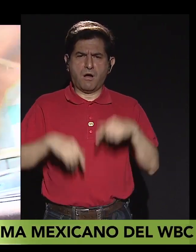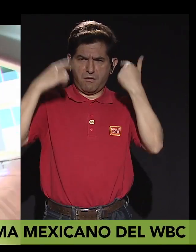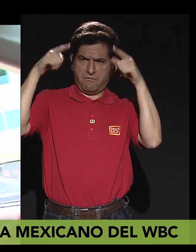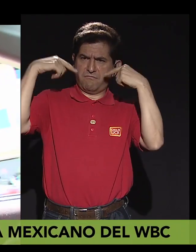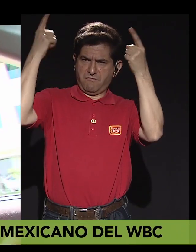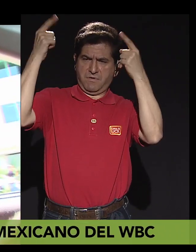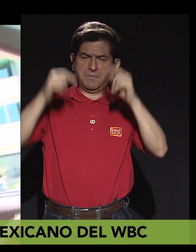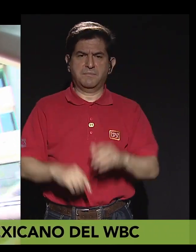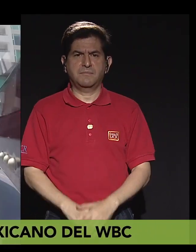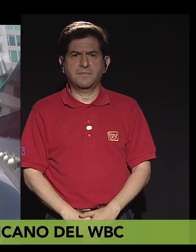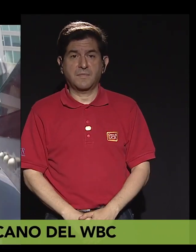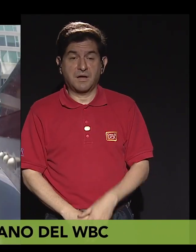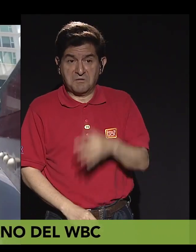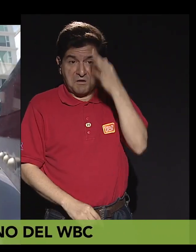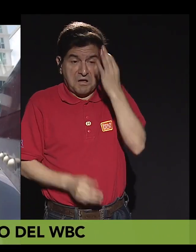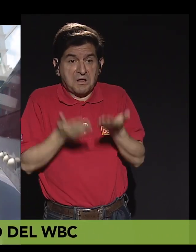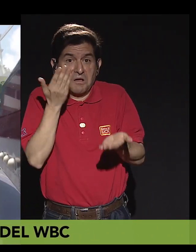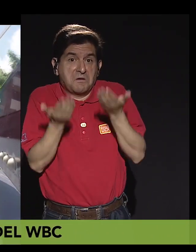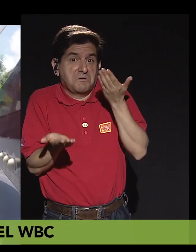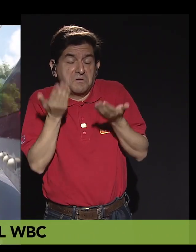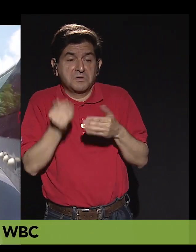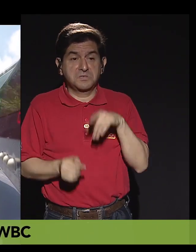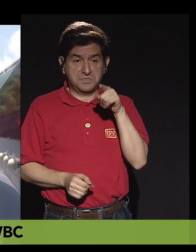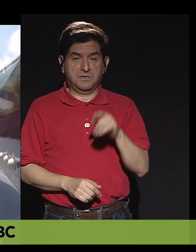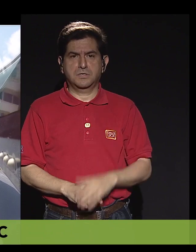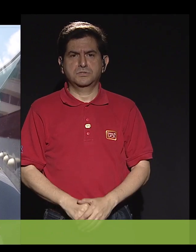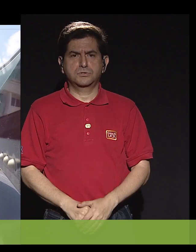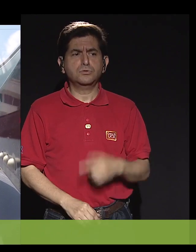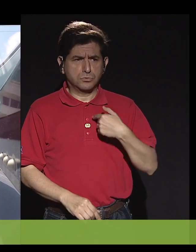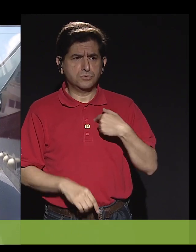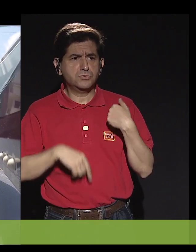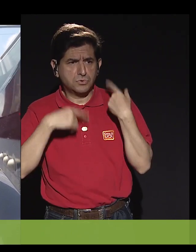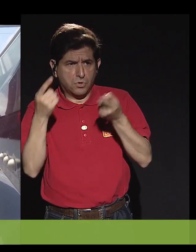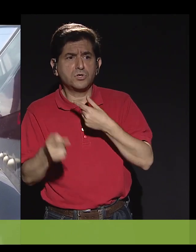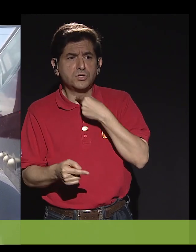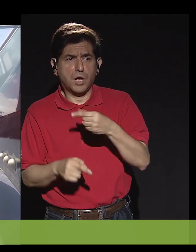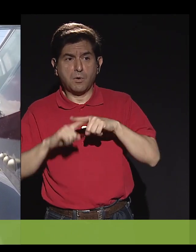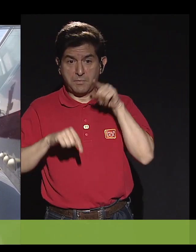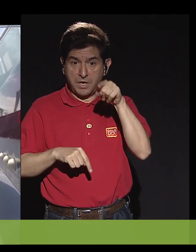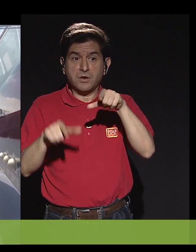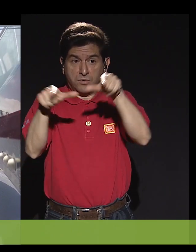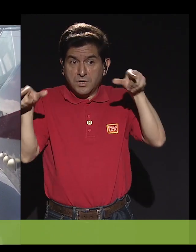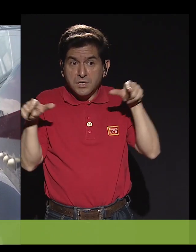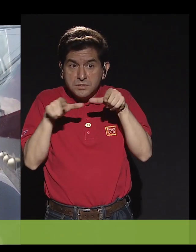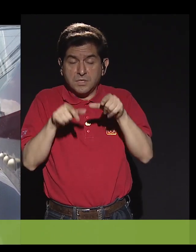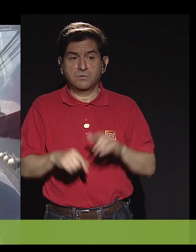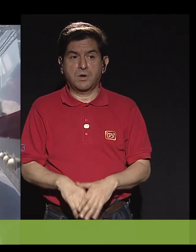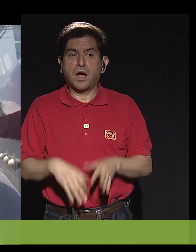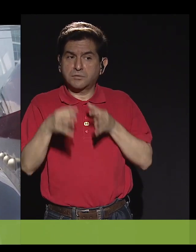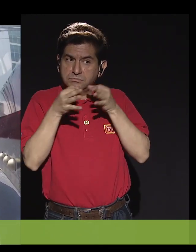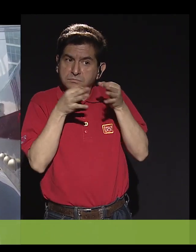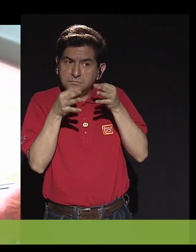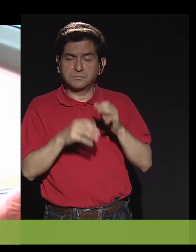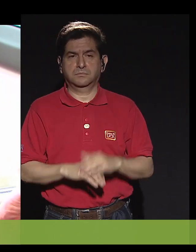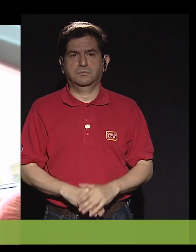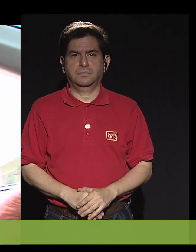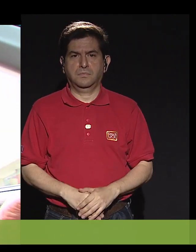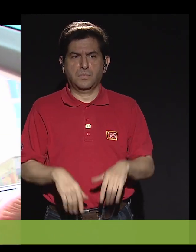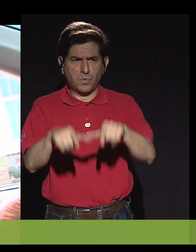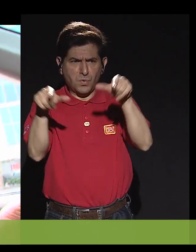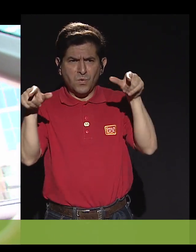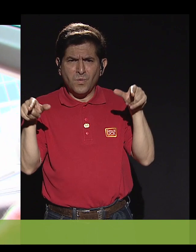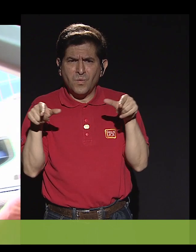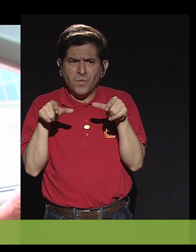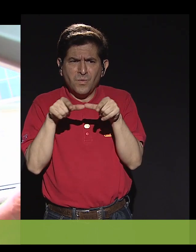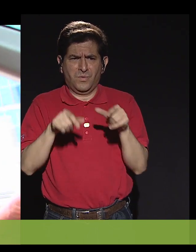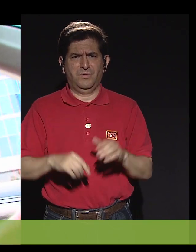fama, ellos creyeron que era, pero sí, yo lo llevo con mucho esto. Ustedes saben que hay el Cine Coliseo, le digo, es